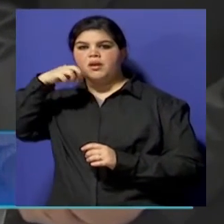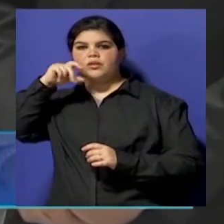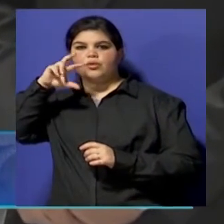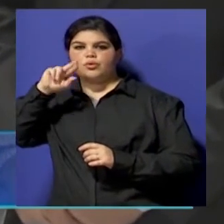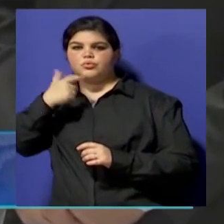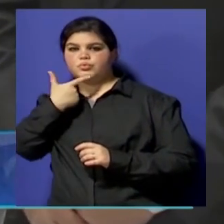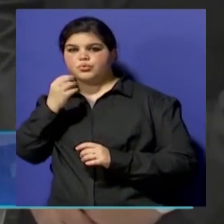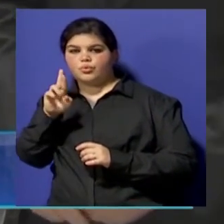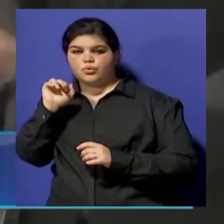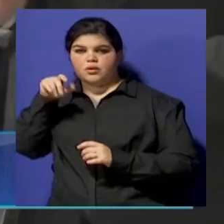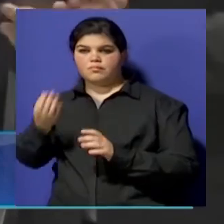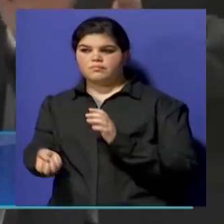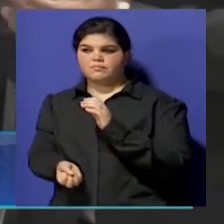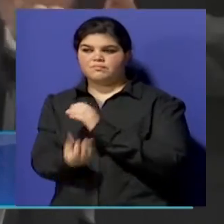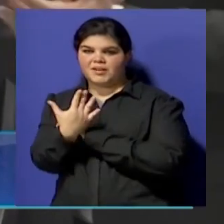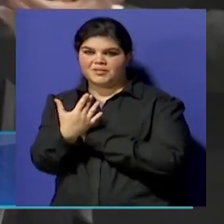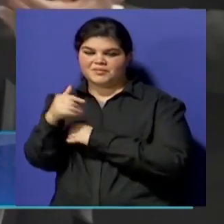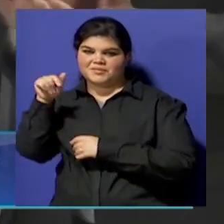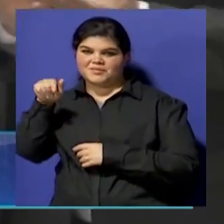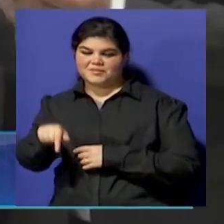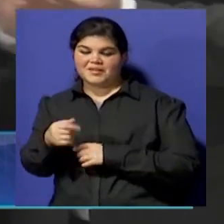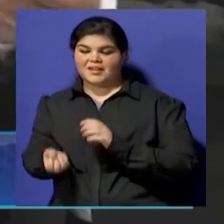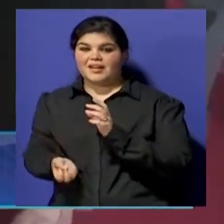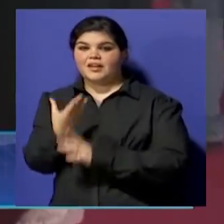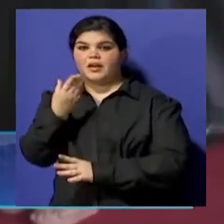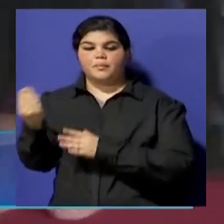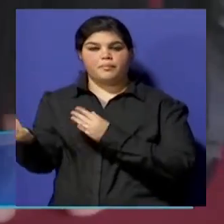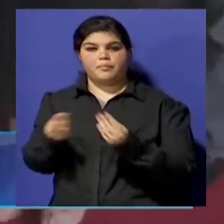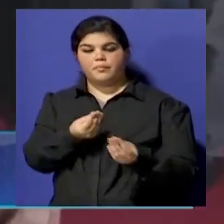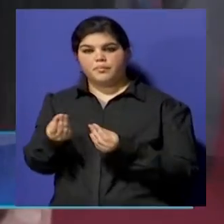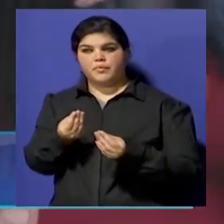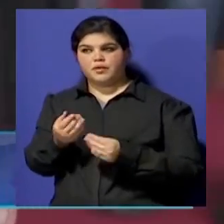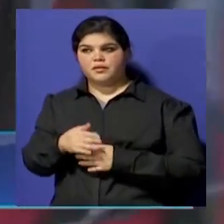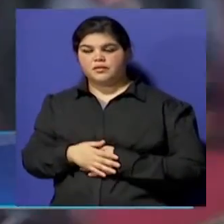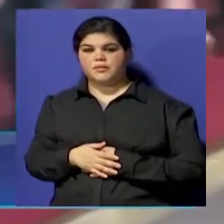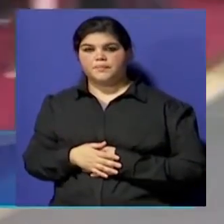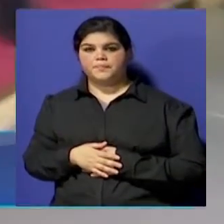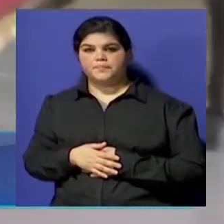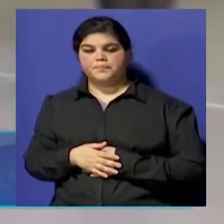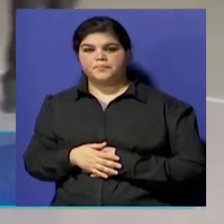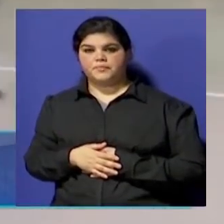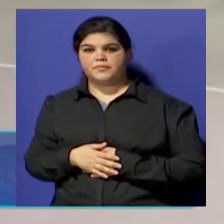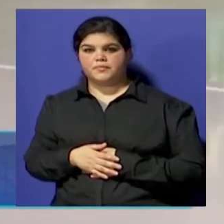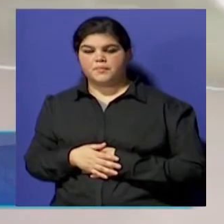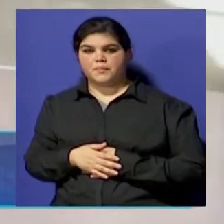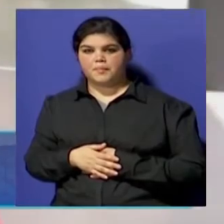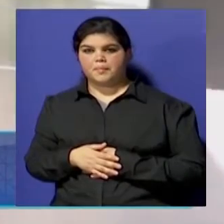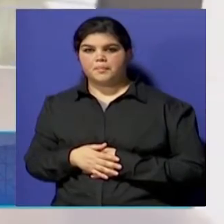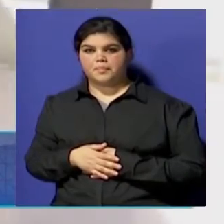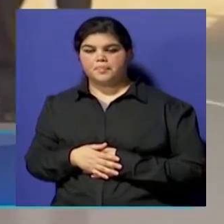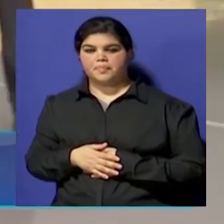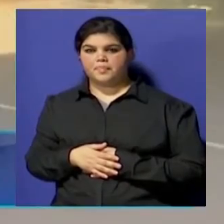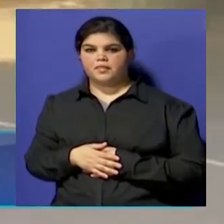han creado, pero lo que ha servido a veces para pagar cargos, pero ¿qué